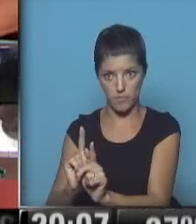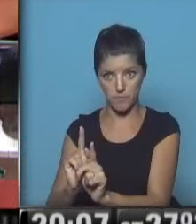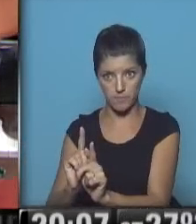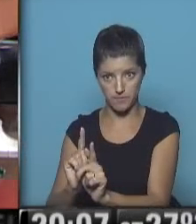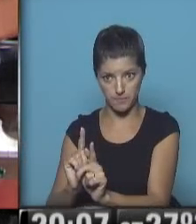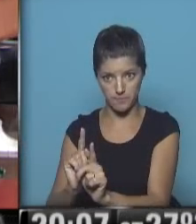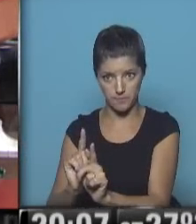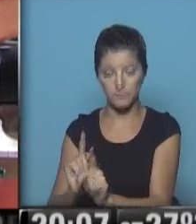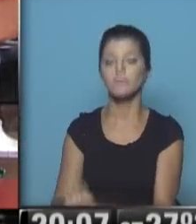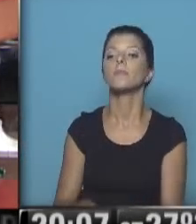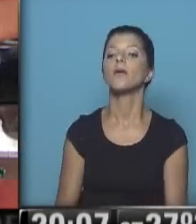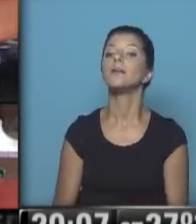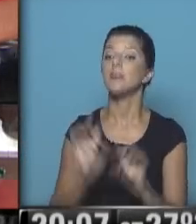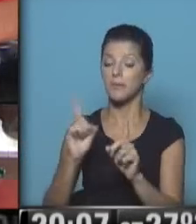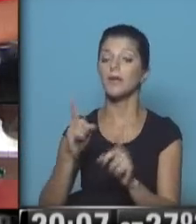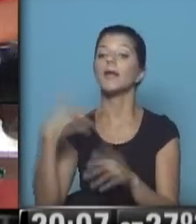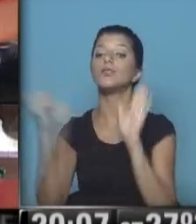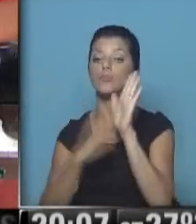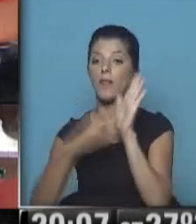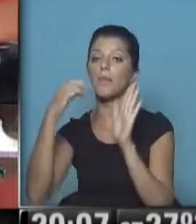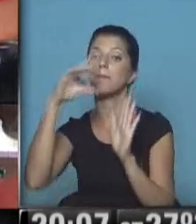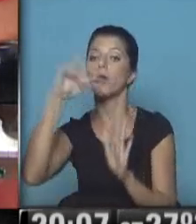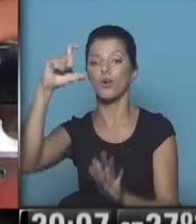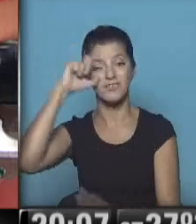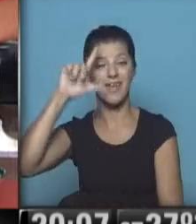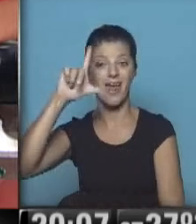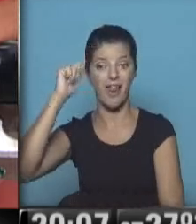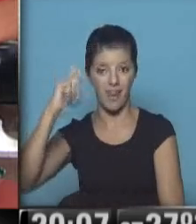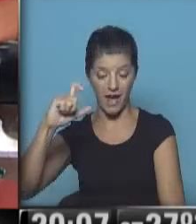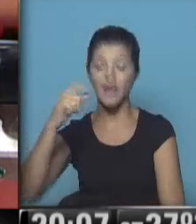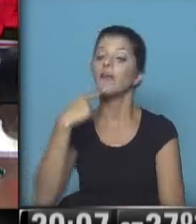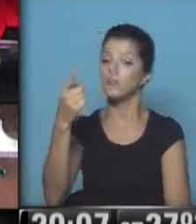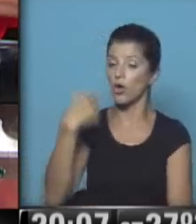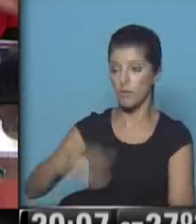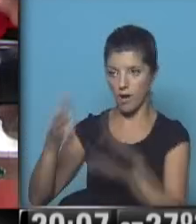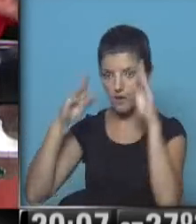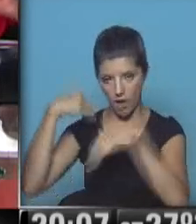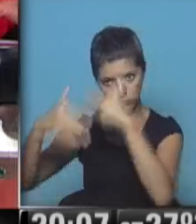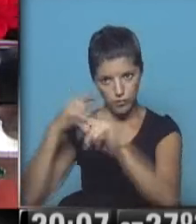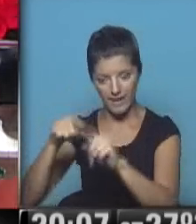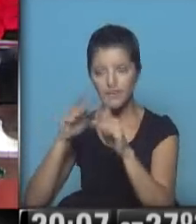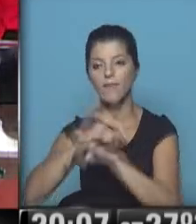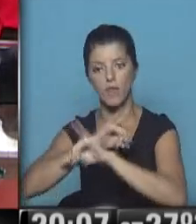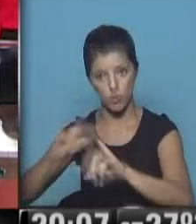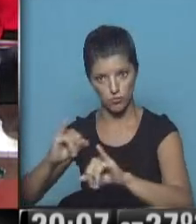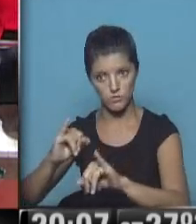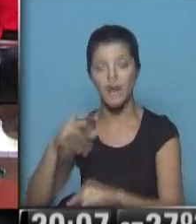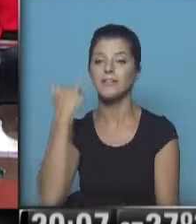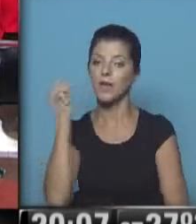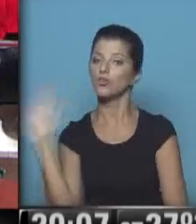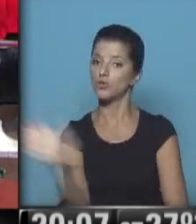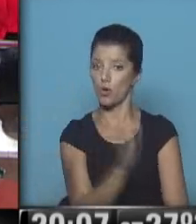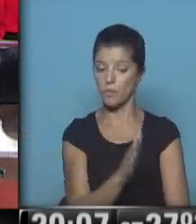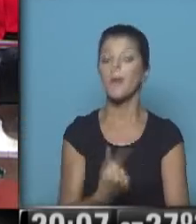justicia y el titular de prelac Carlos gonela dijo eh que se va a avanzar y que toda esa información ya fue recibida los